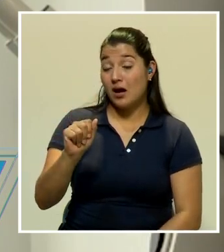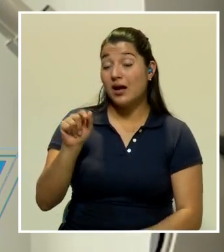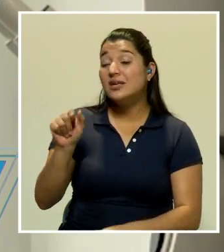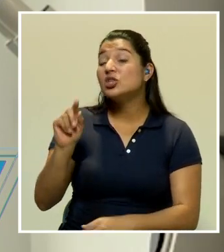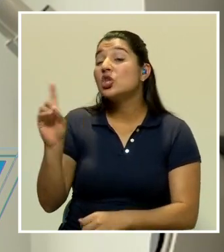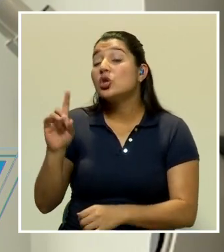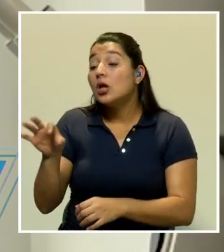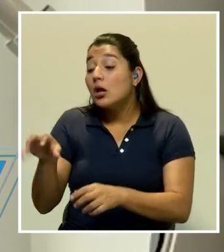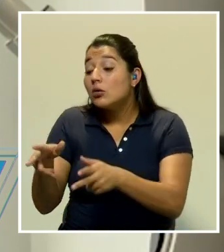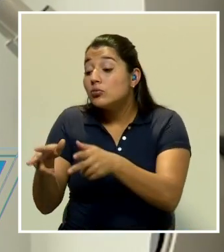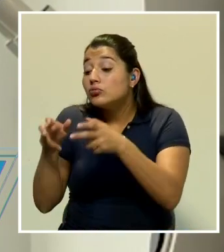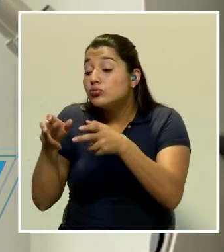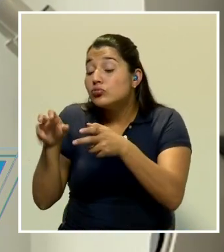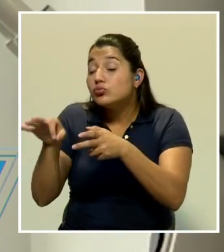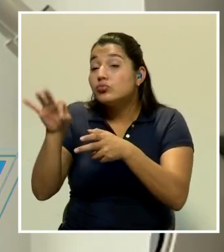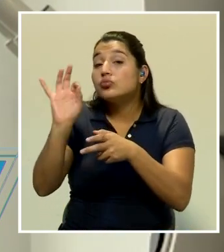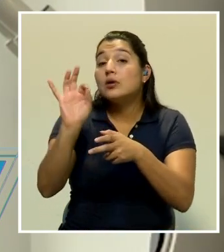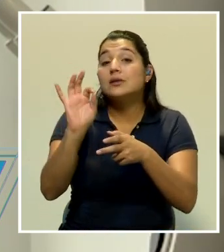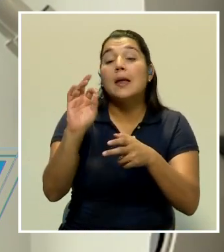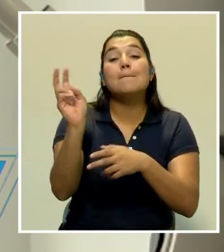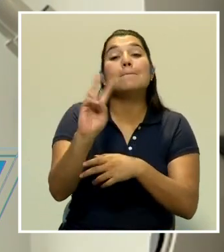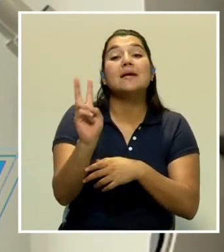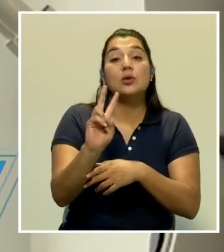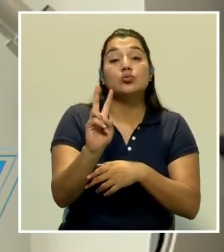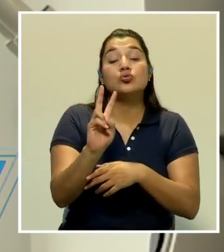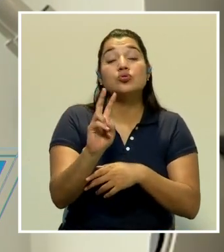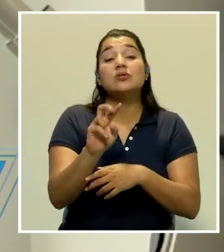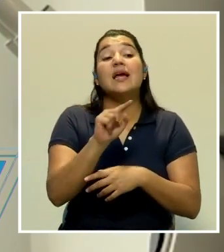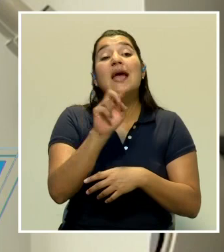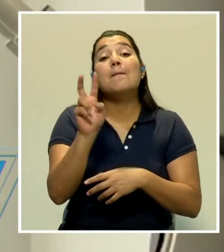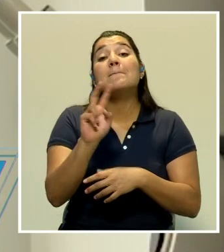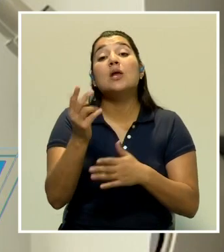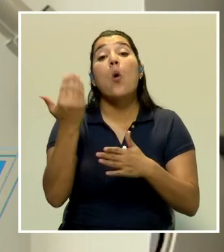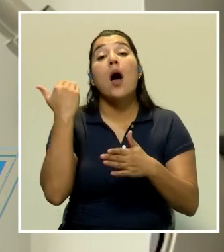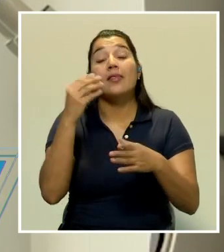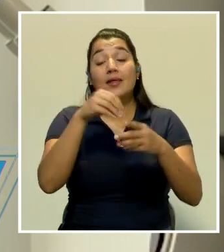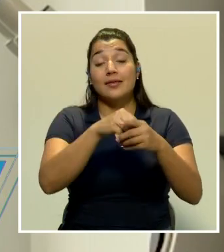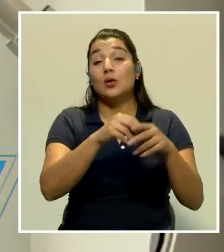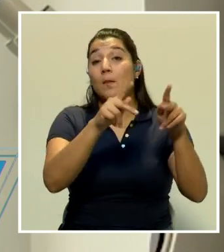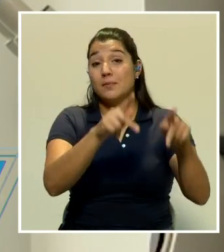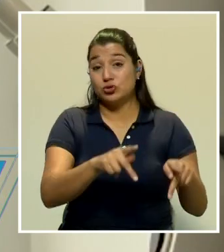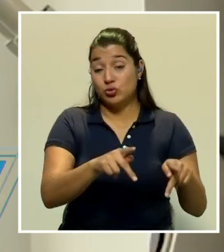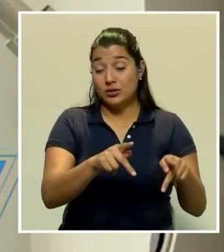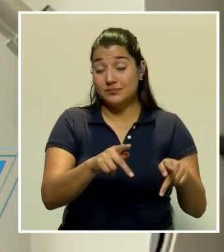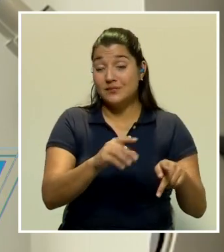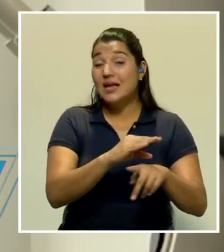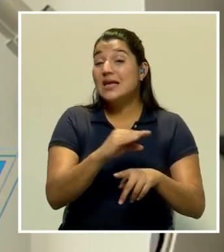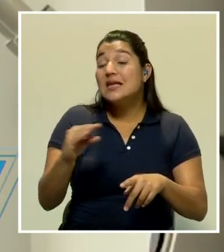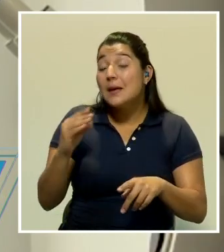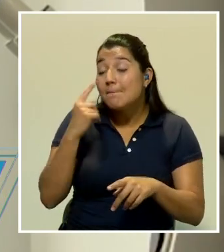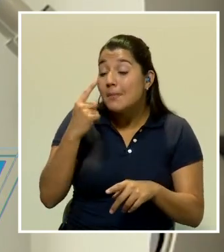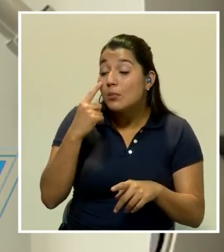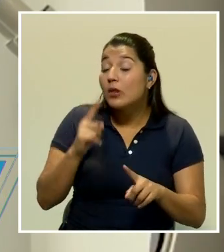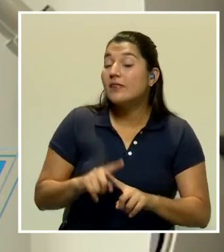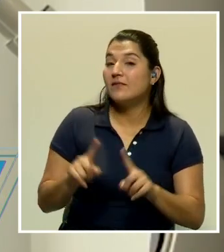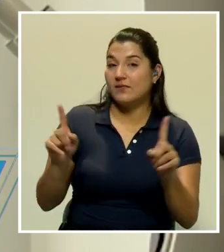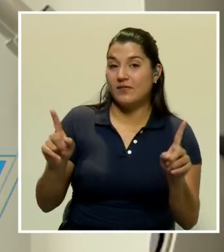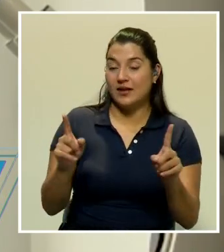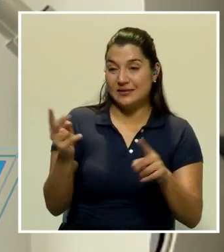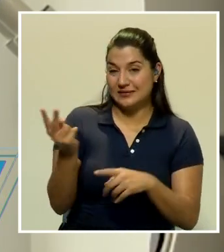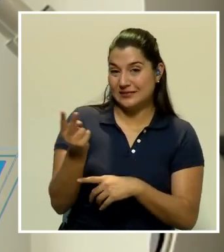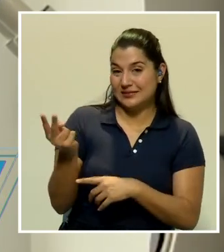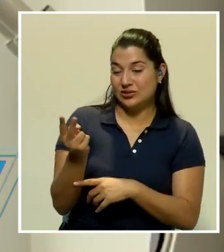pacientes en Costa Rica y son distintos linajes de